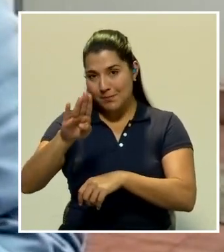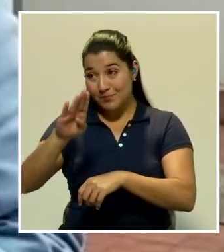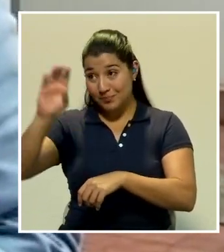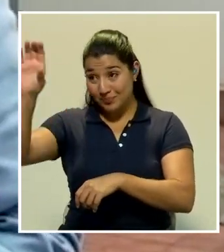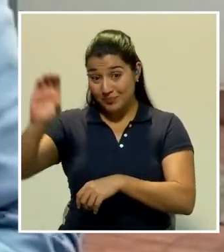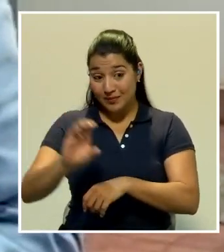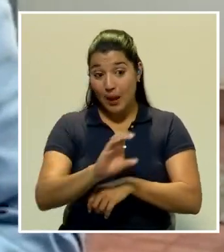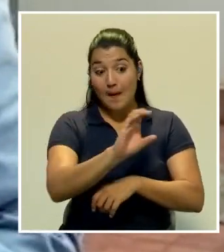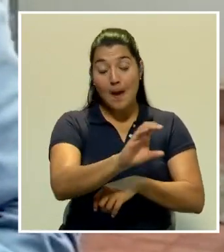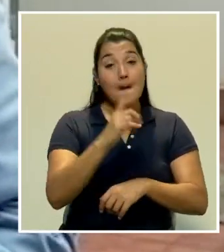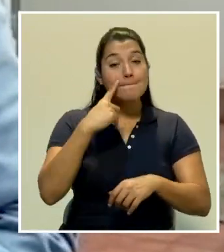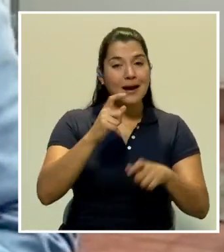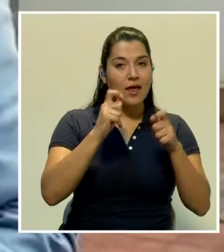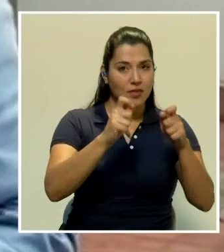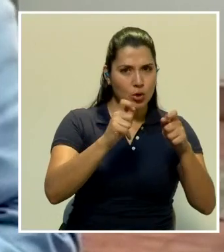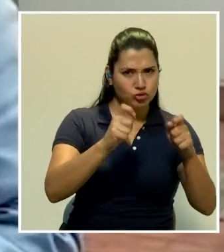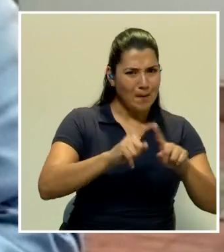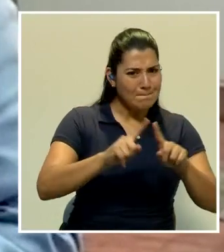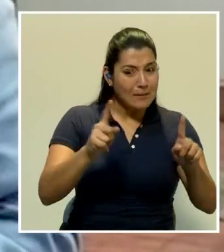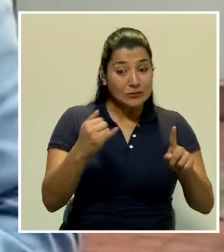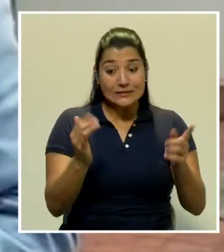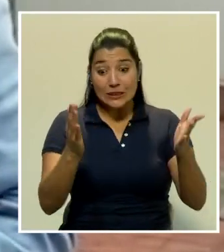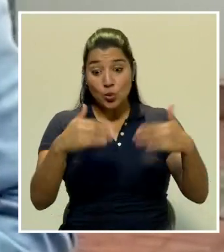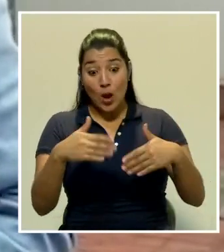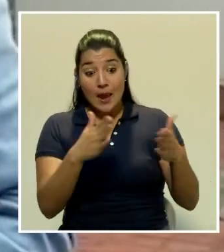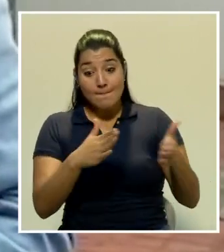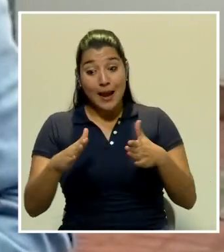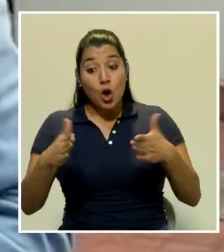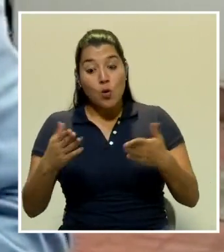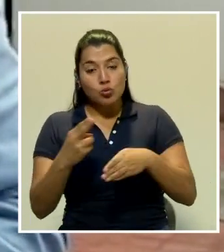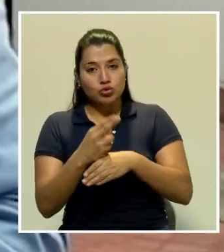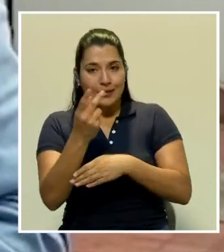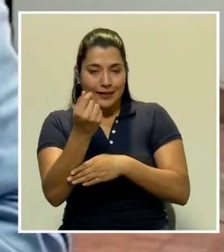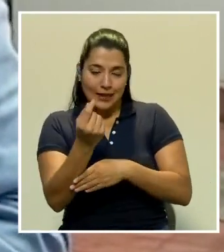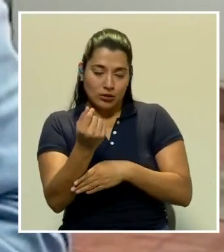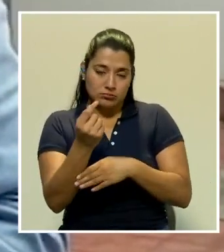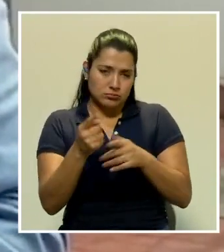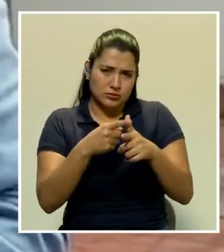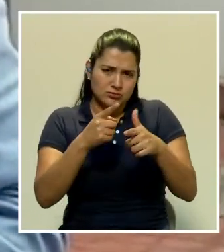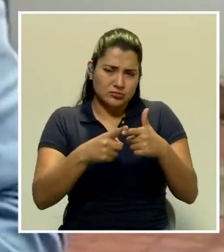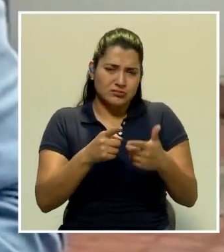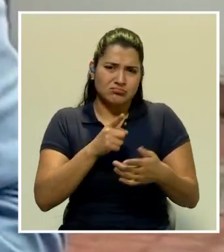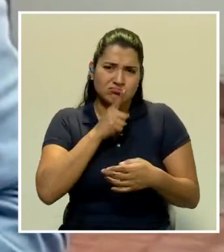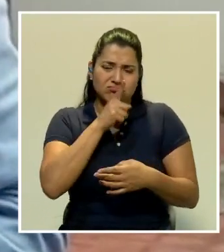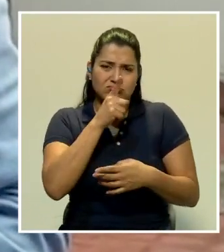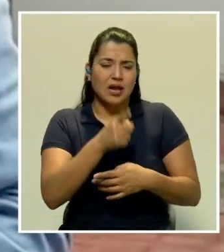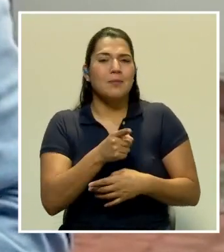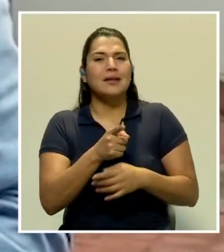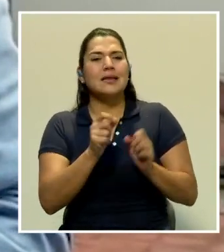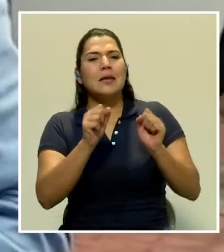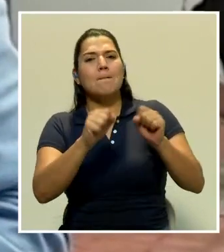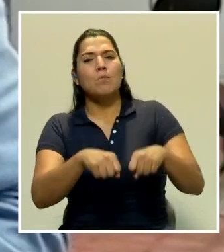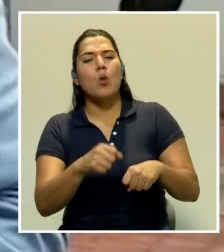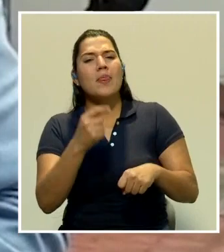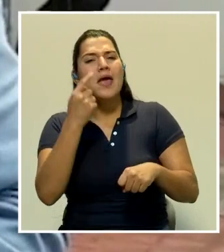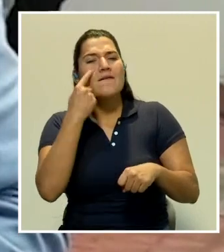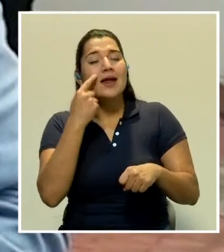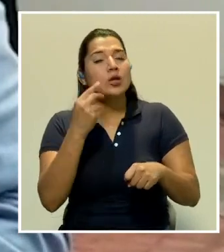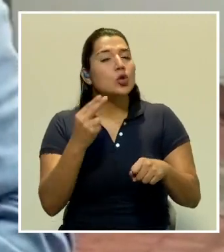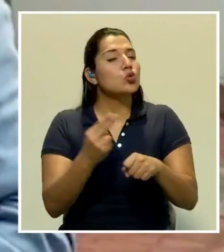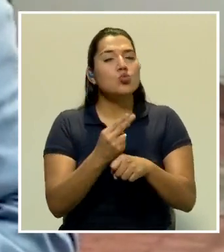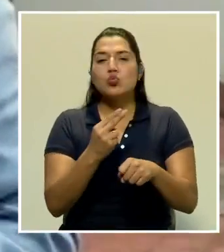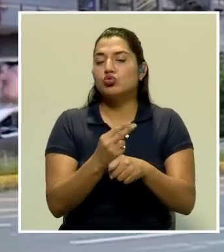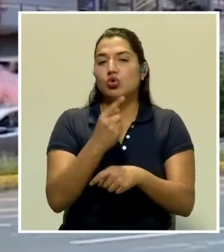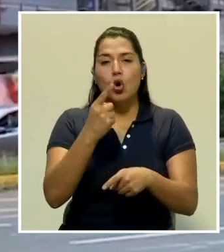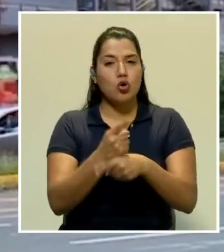educación superior, sin esa orientación estratégica es realmente y podría calificarse de una no utilización óptima de